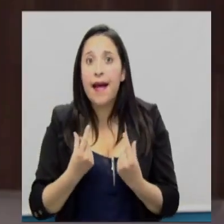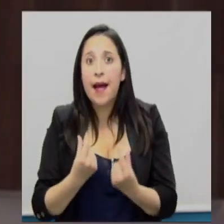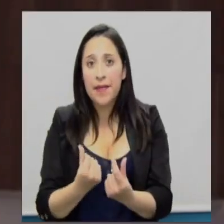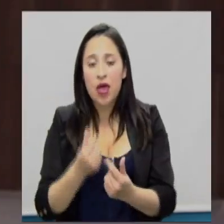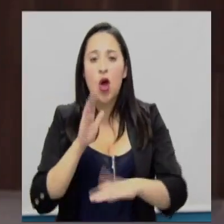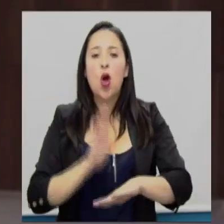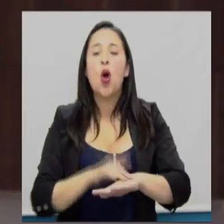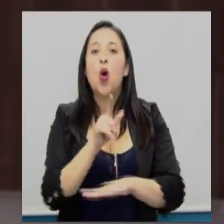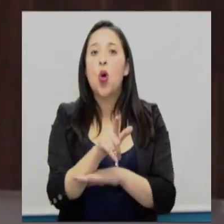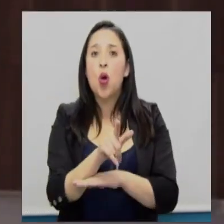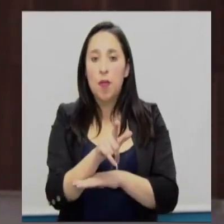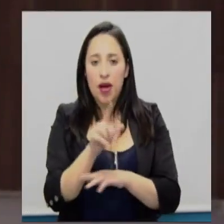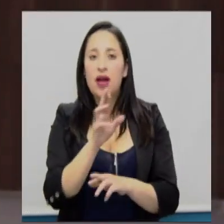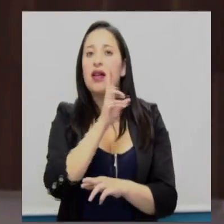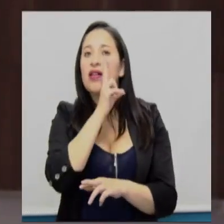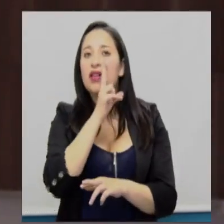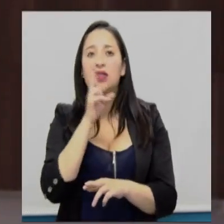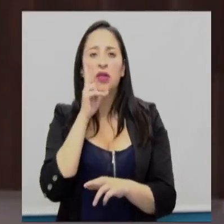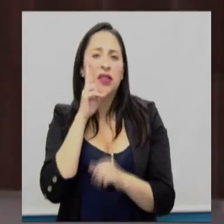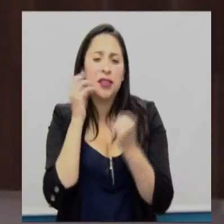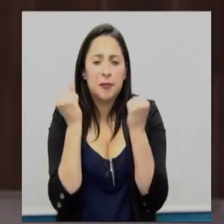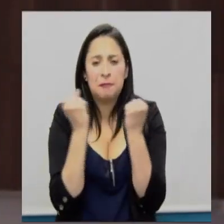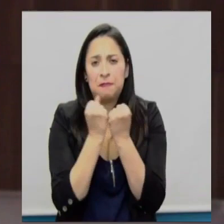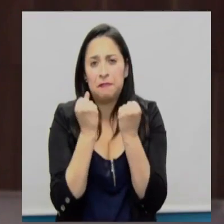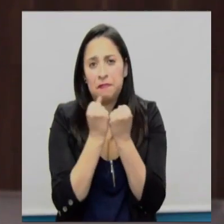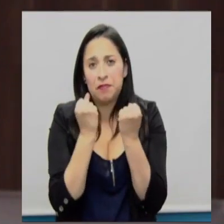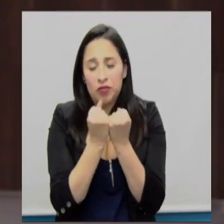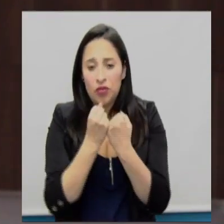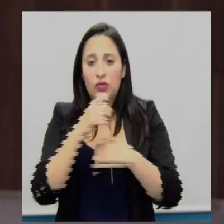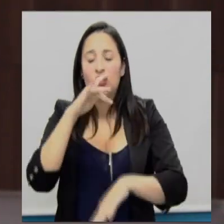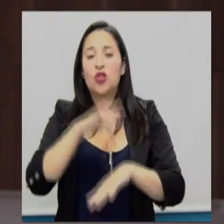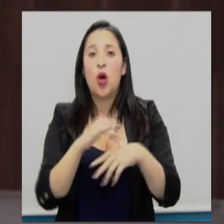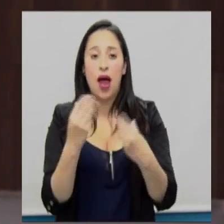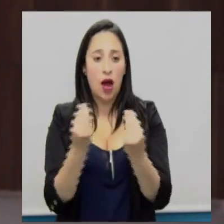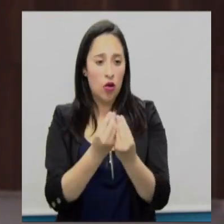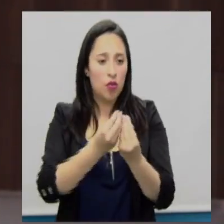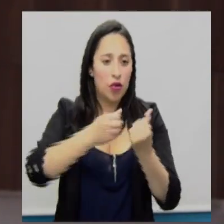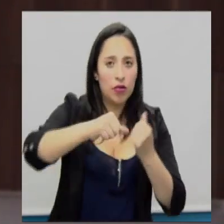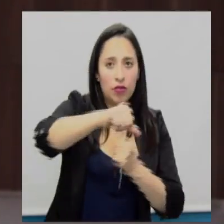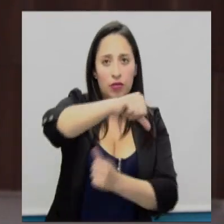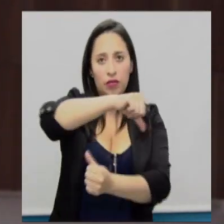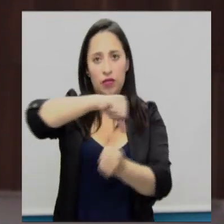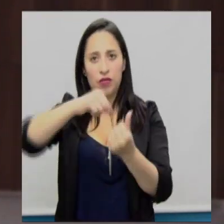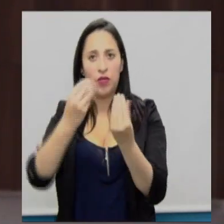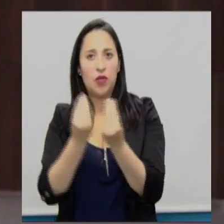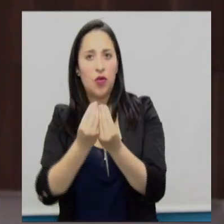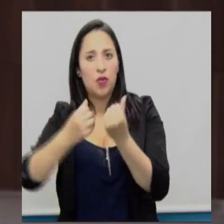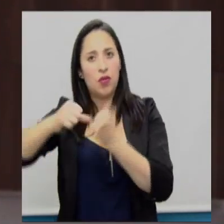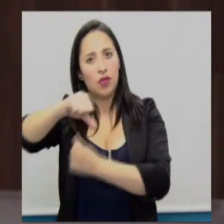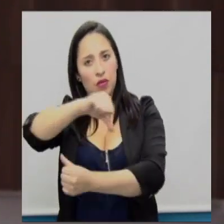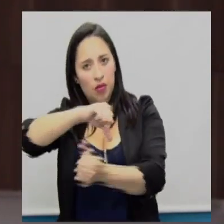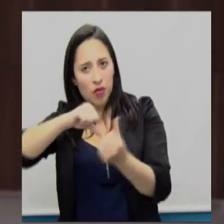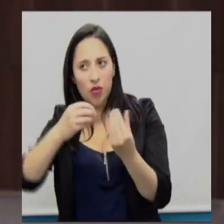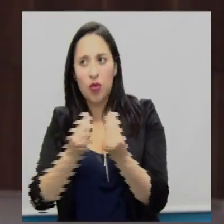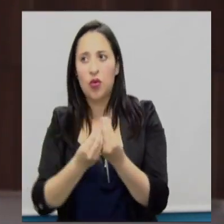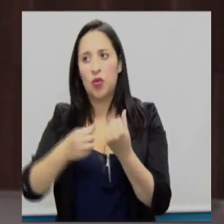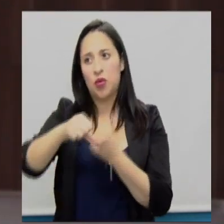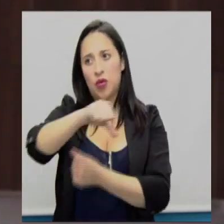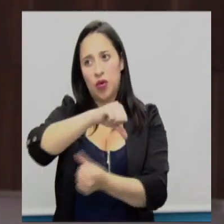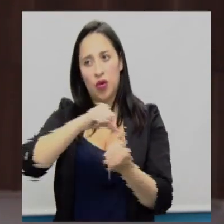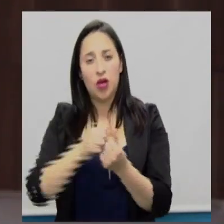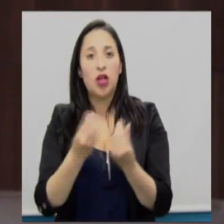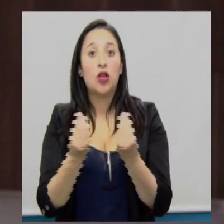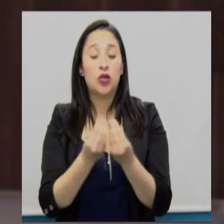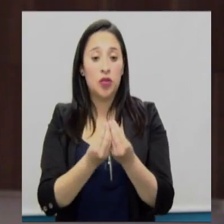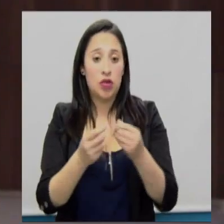eso es debido a que el restaurante es muy pequeño y los grupos en los que almorzamos